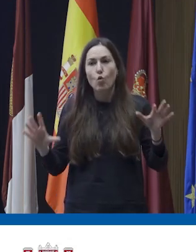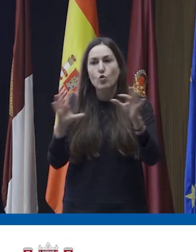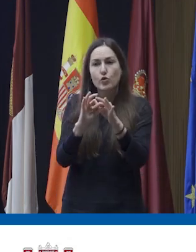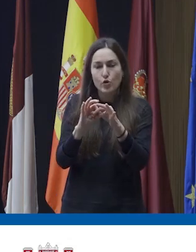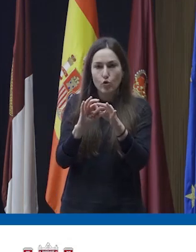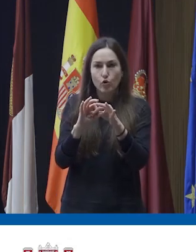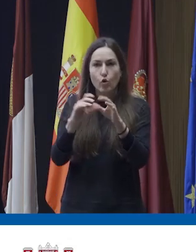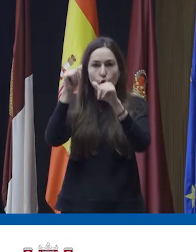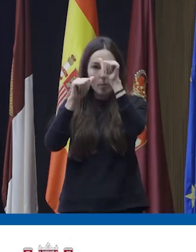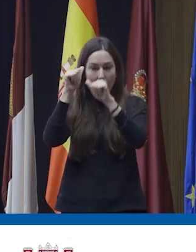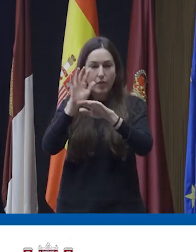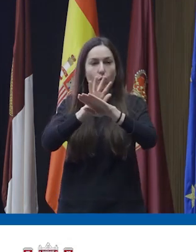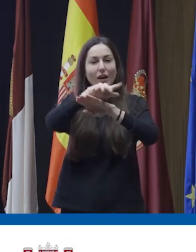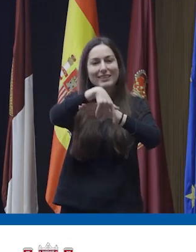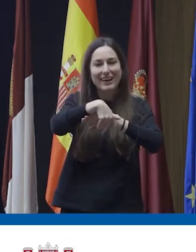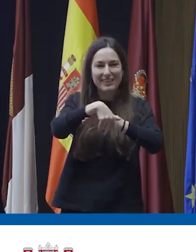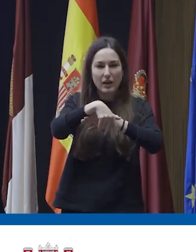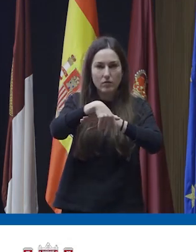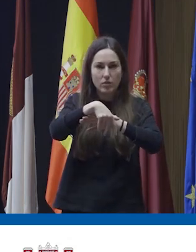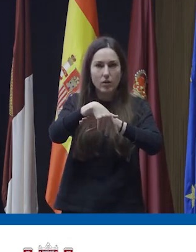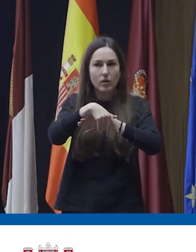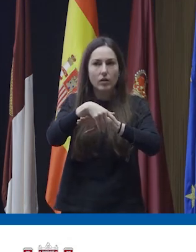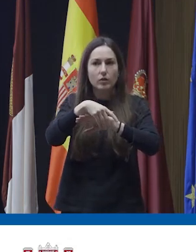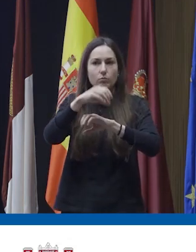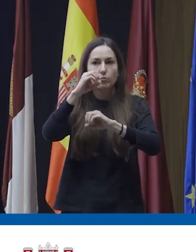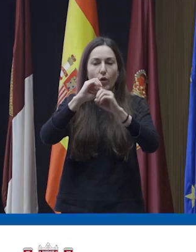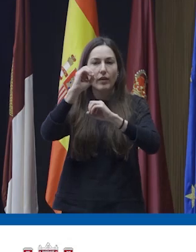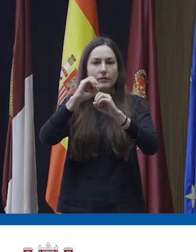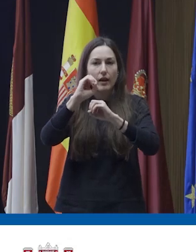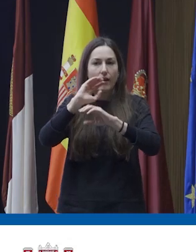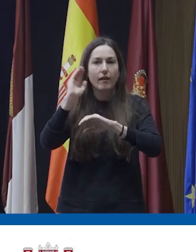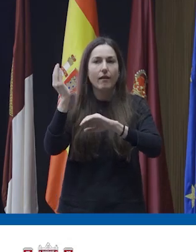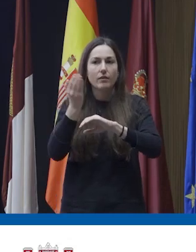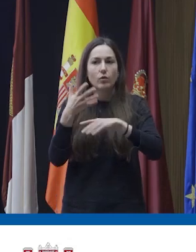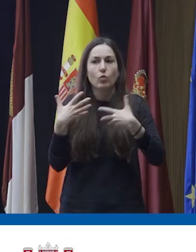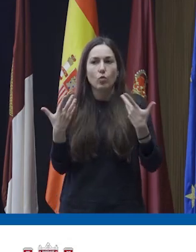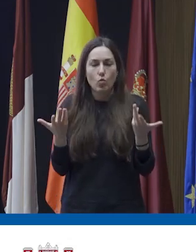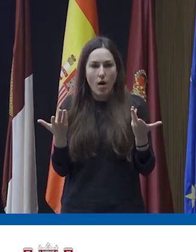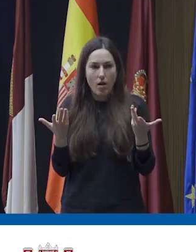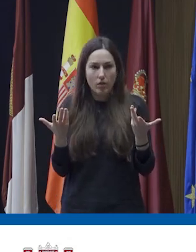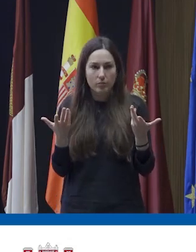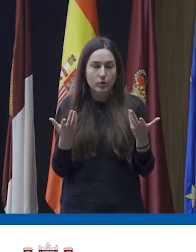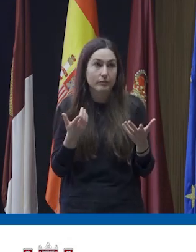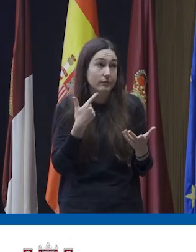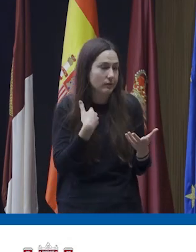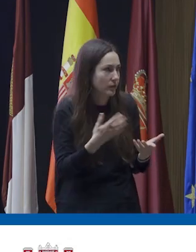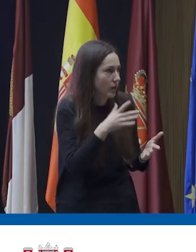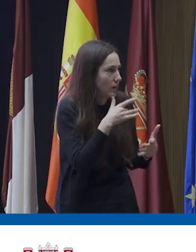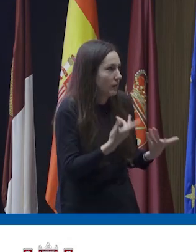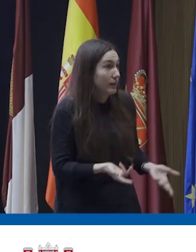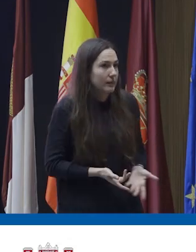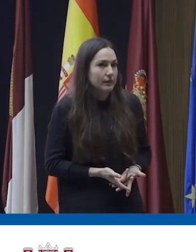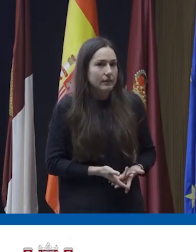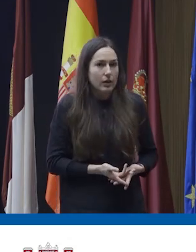catarata? A ver, lo que es la degeneración macular, pues ahora mismo no me acuerdo la incidencia que hay en población normal. No